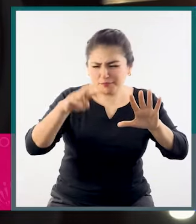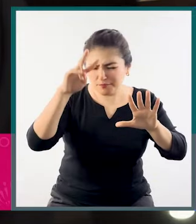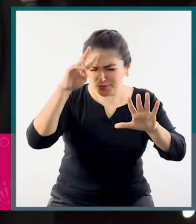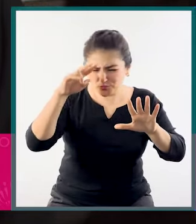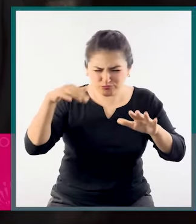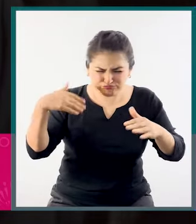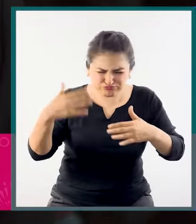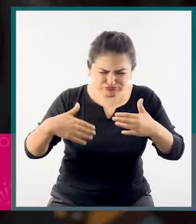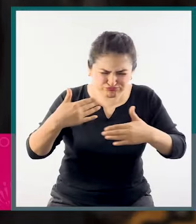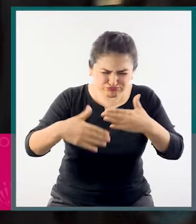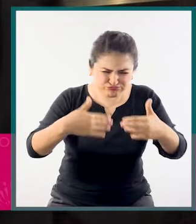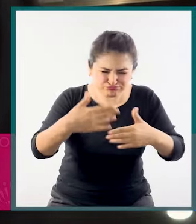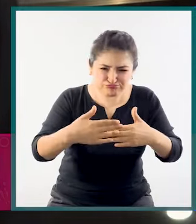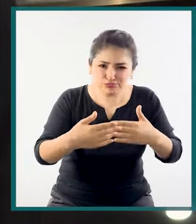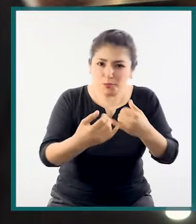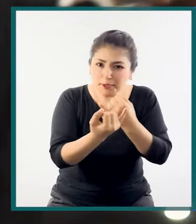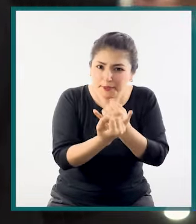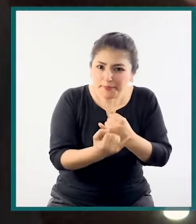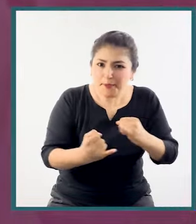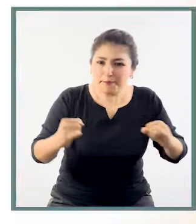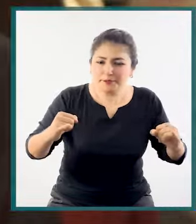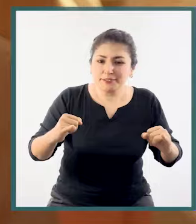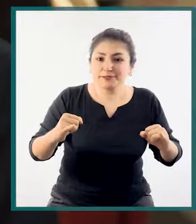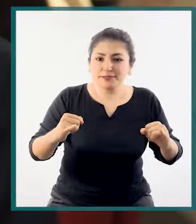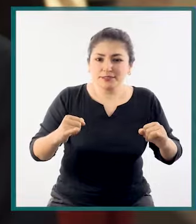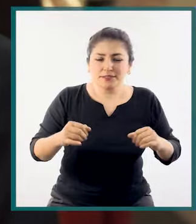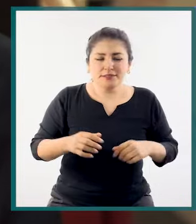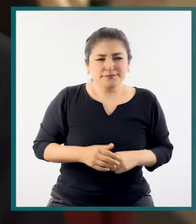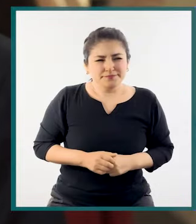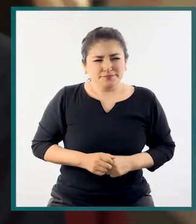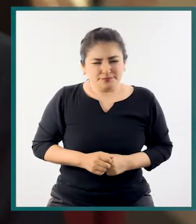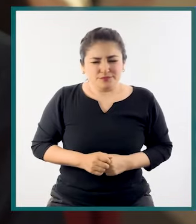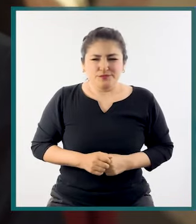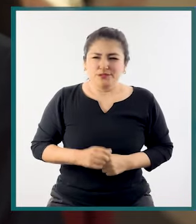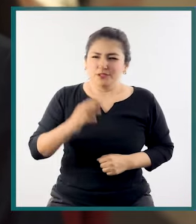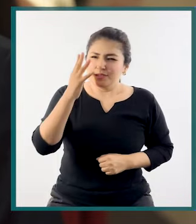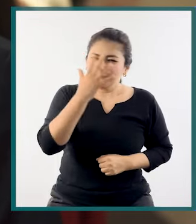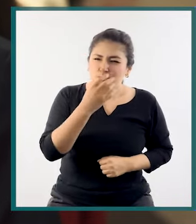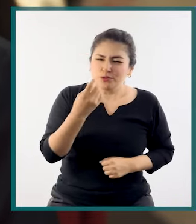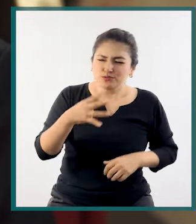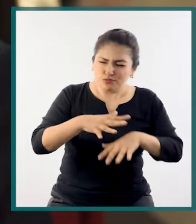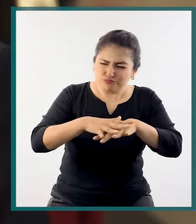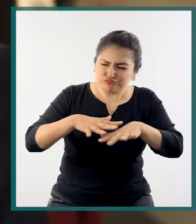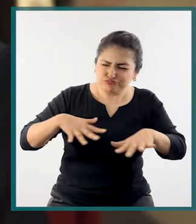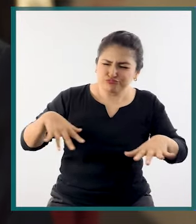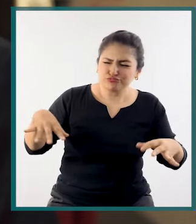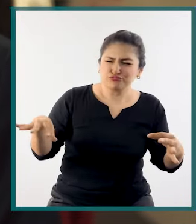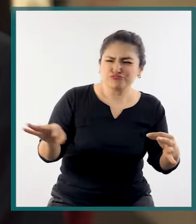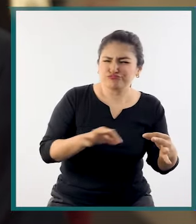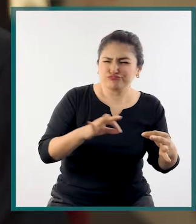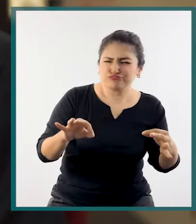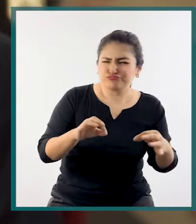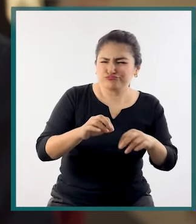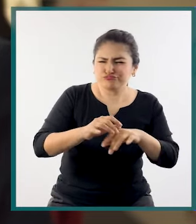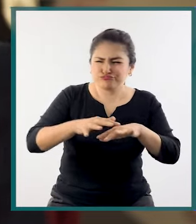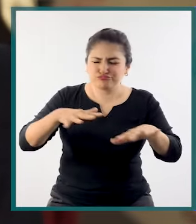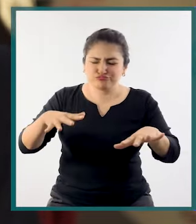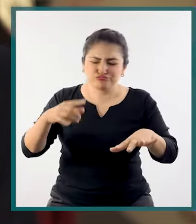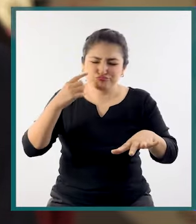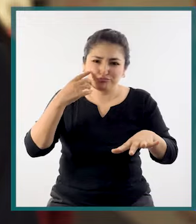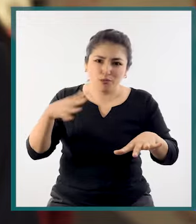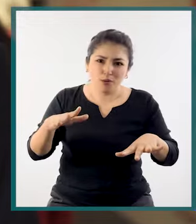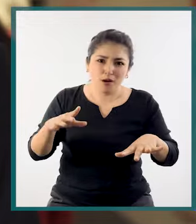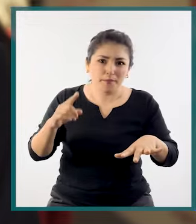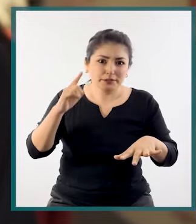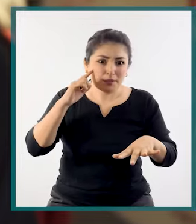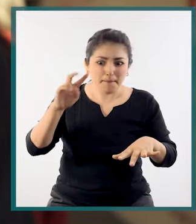Perú en la conclusión de la campaña de la independencia. Interesante por la mezcla de piezas y sobre todo por la exaltación